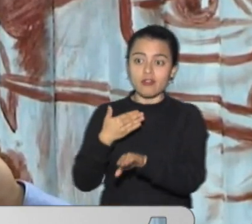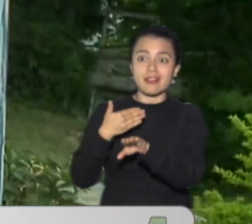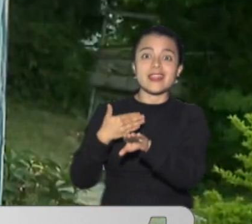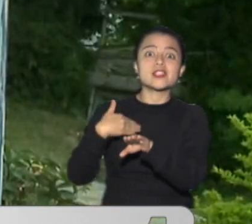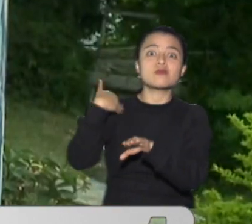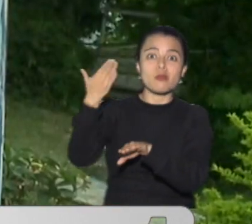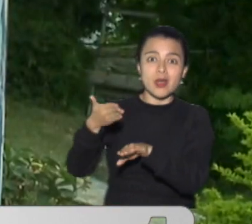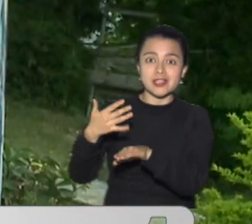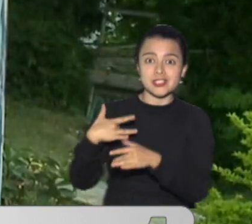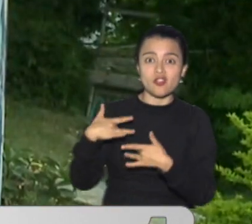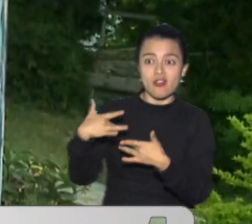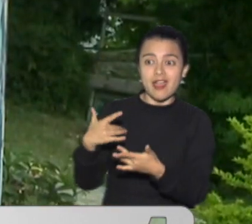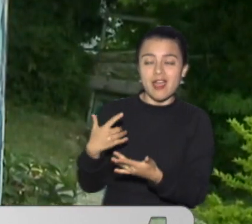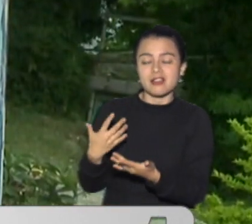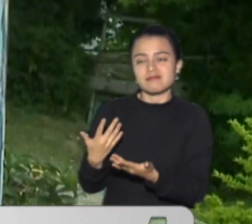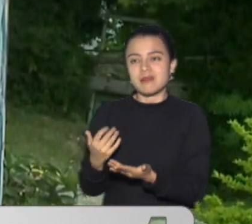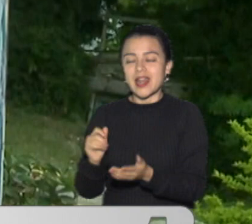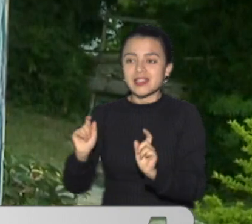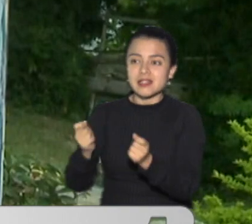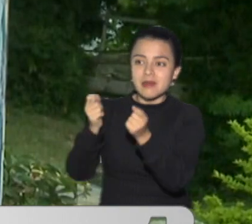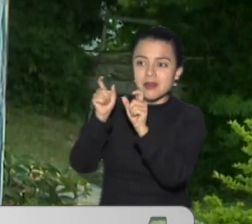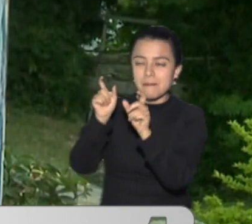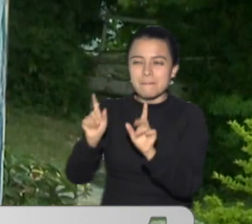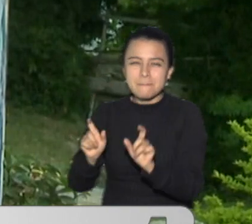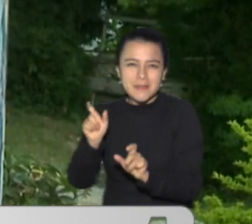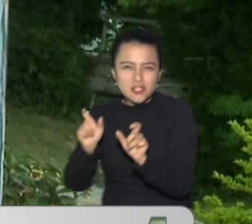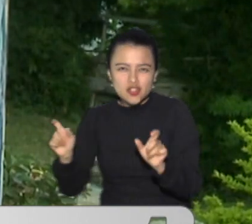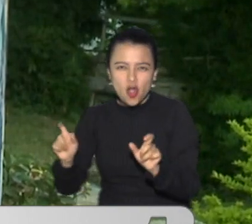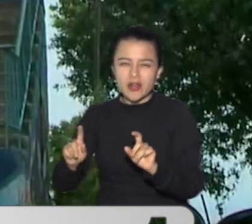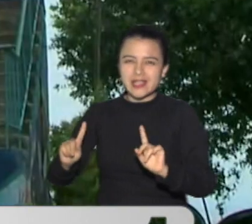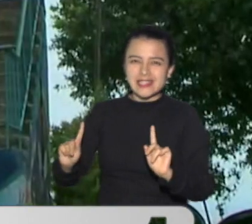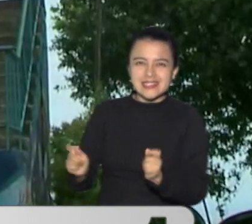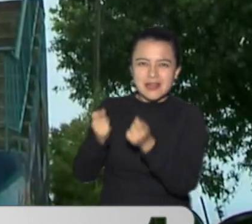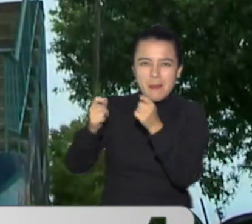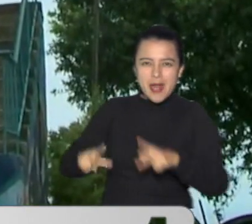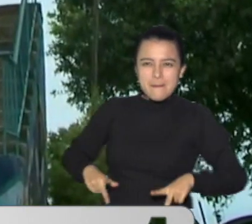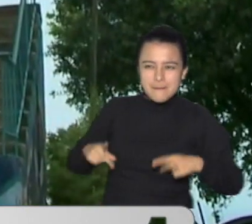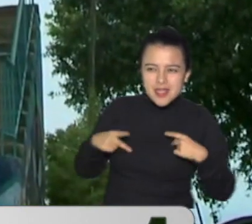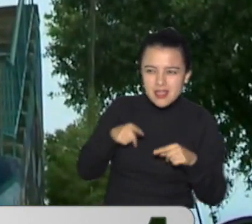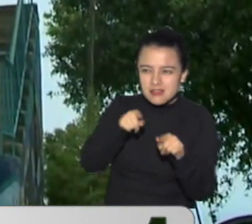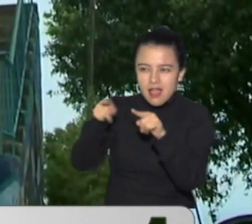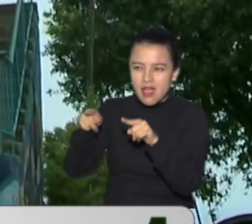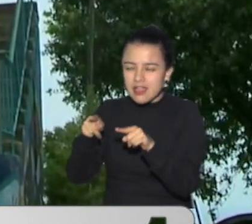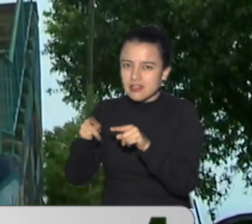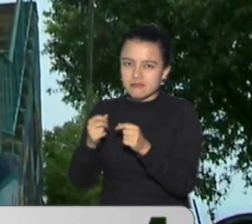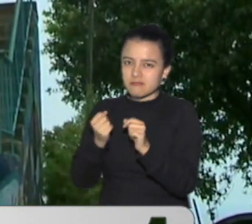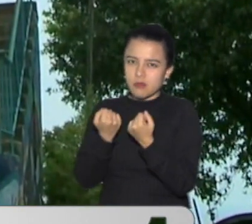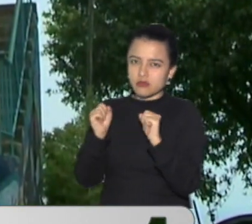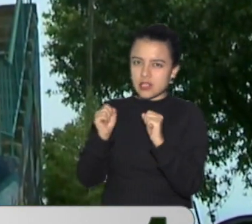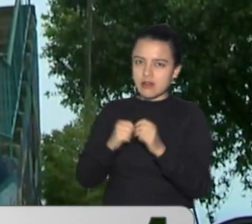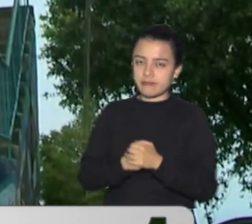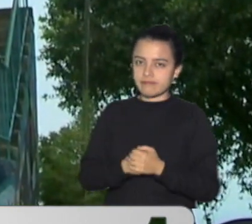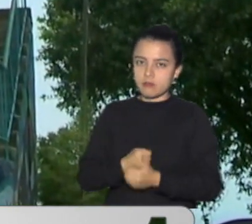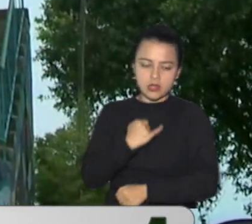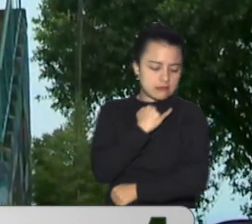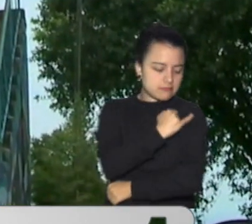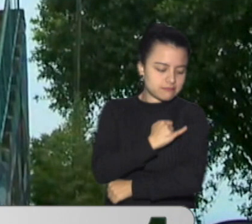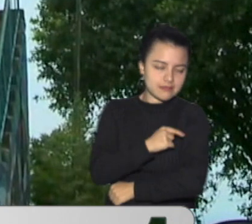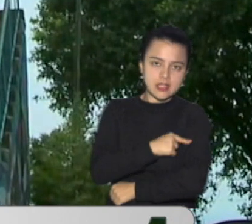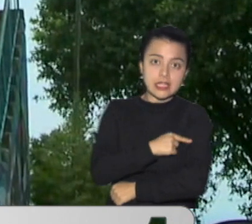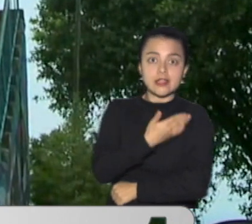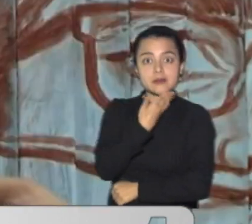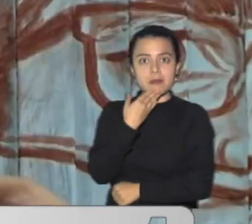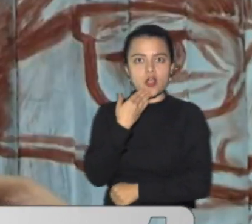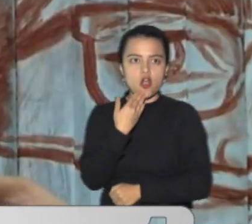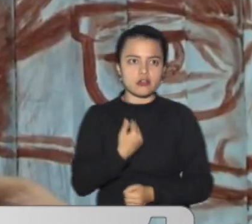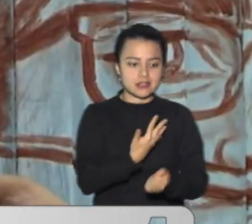vidas. Decidí donar mi sangre para estas obras porque es el momento de como hacer un cambio y decir